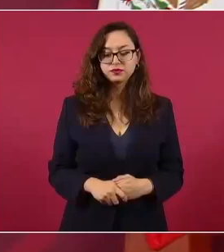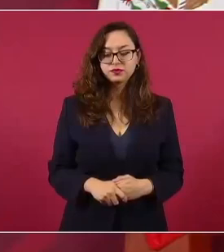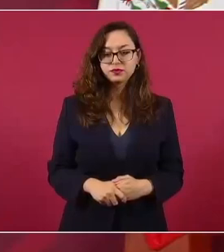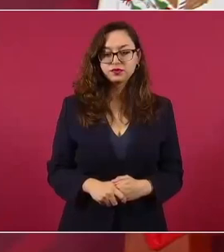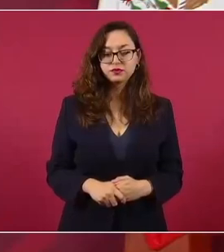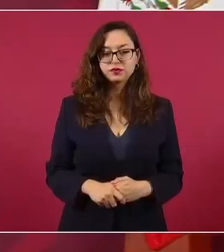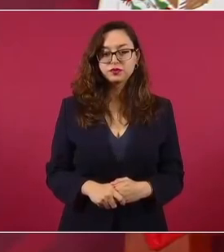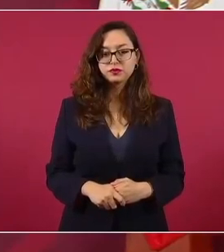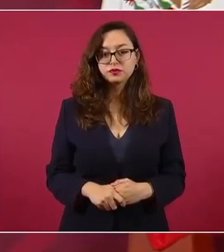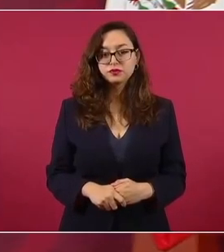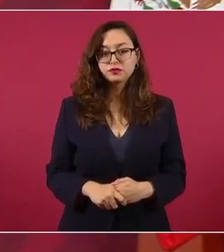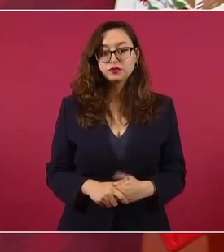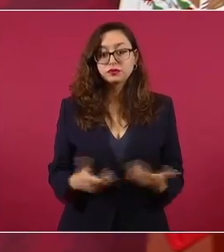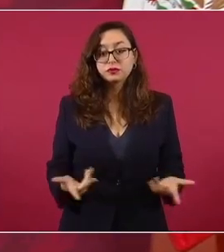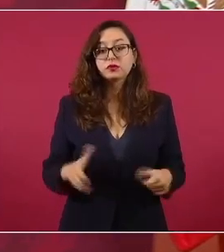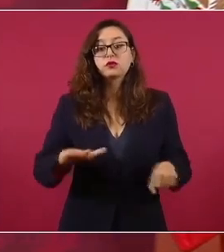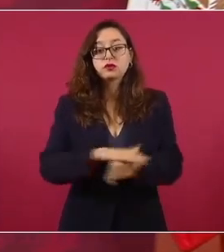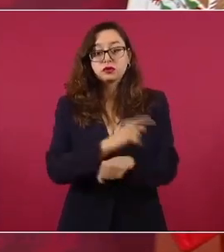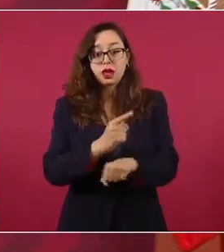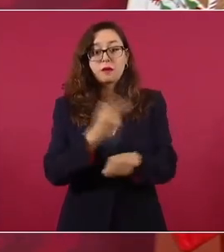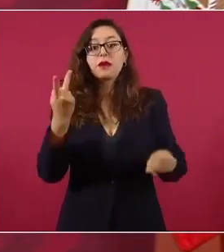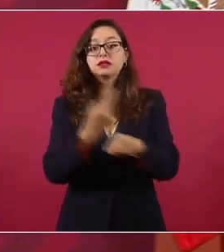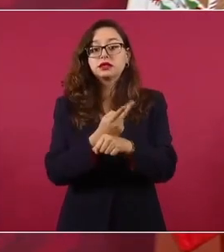Porque en una dictadura